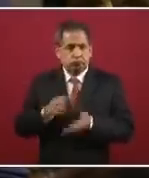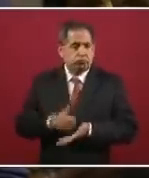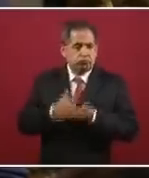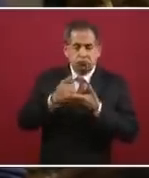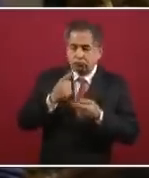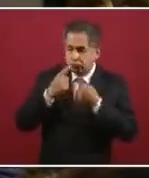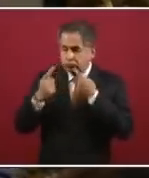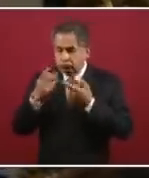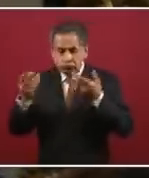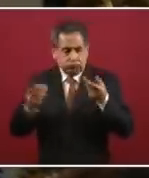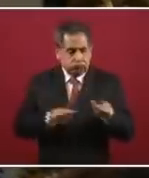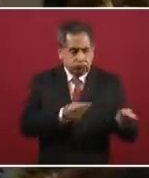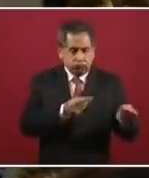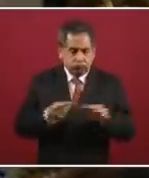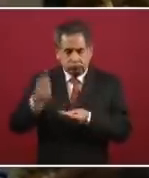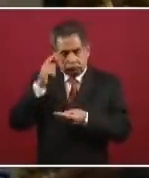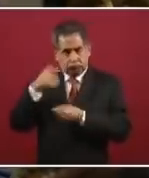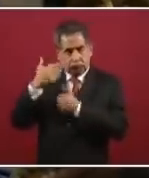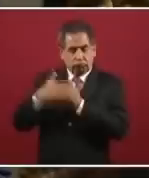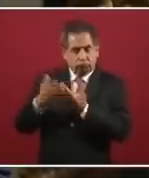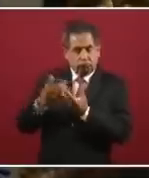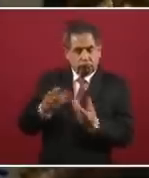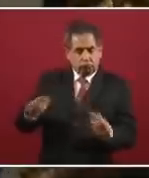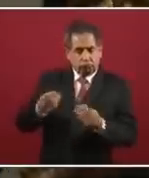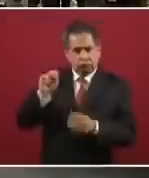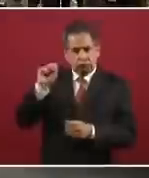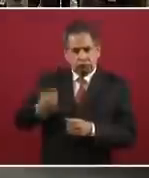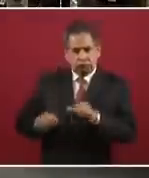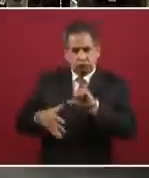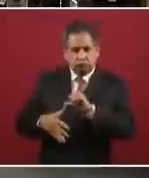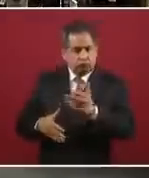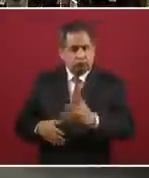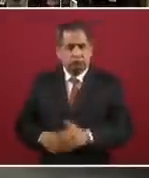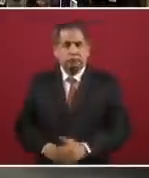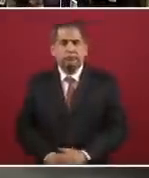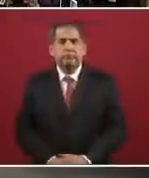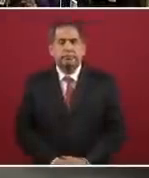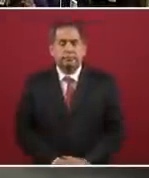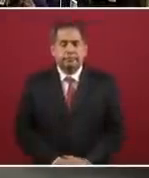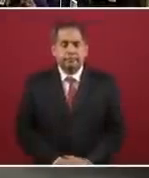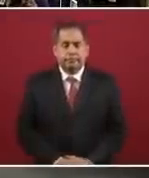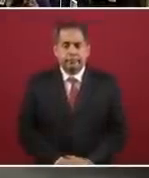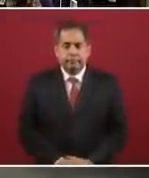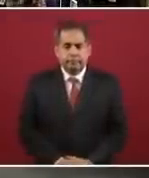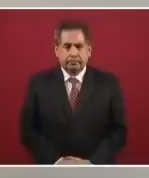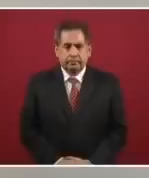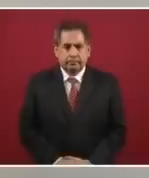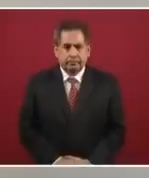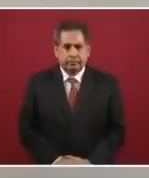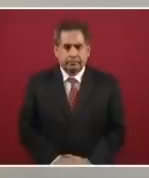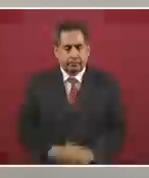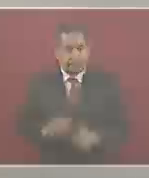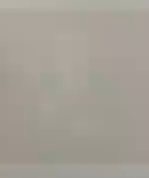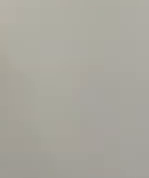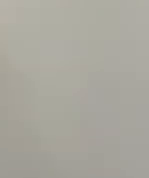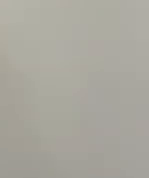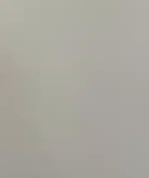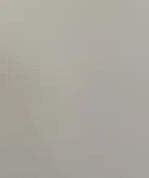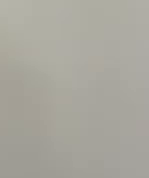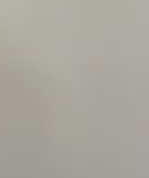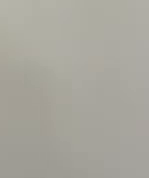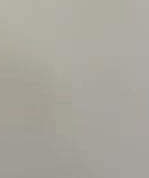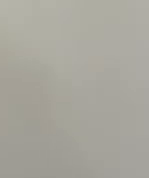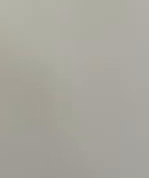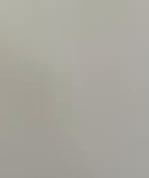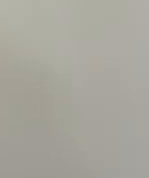mejor para liberar las tensiones en Sudamérica. Gracias. ¿Se refiere usted a que el día de ayer se convocó al Consejo